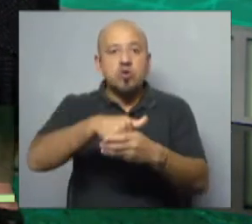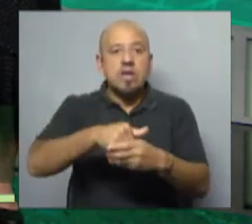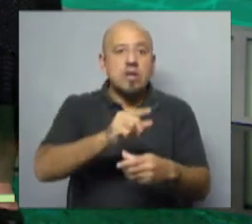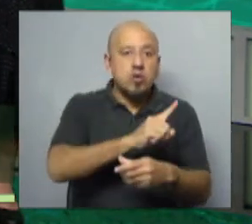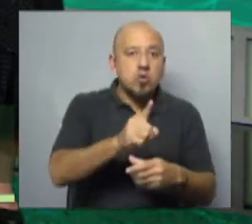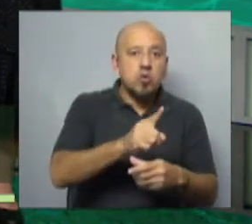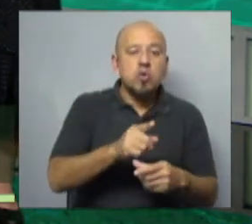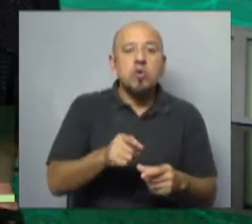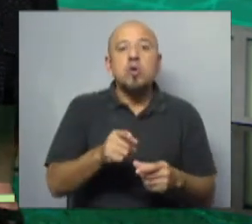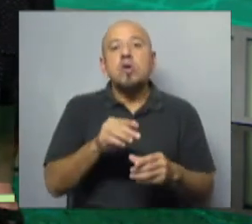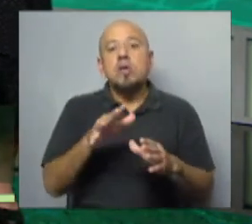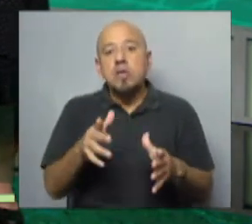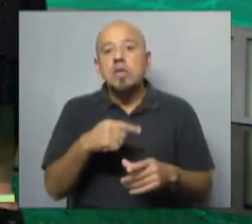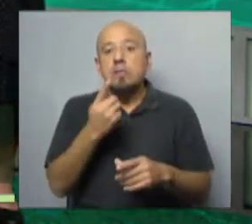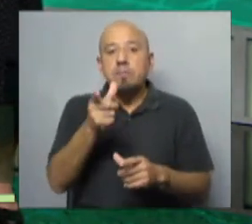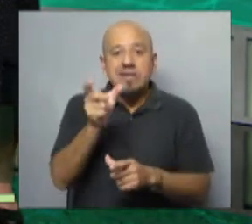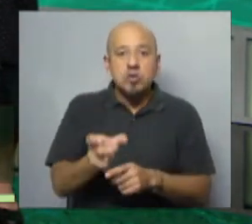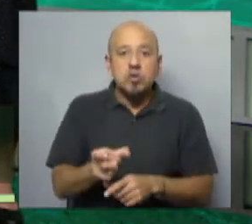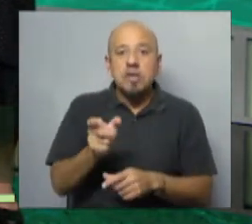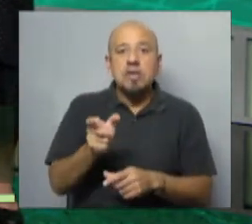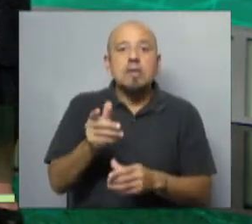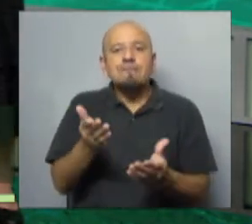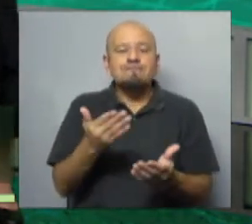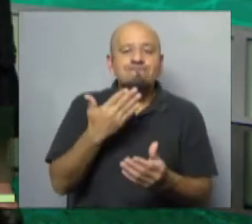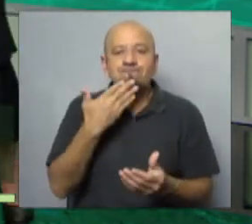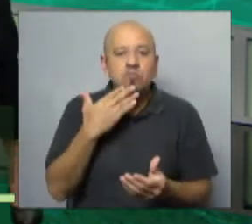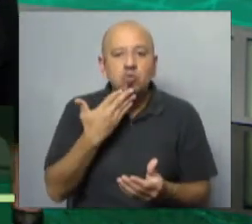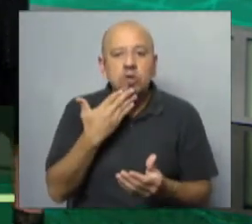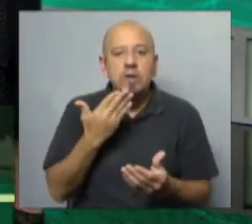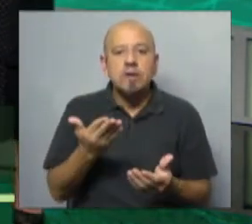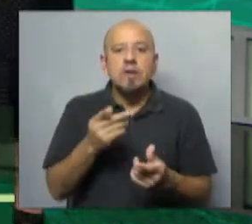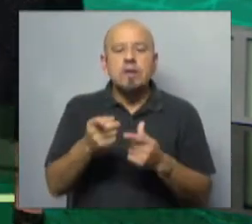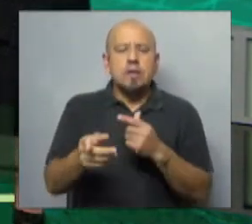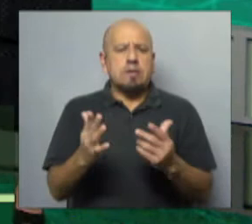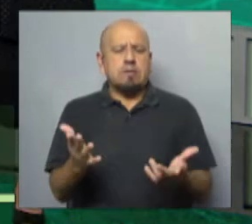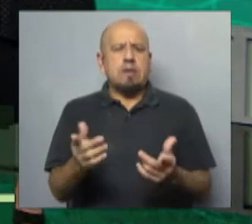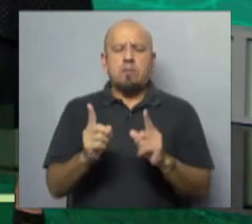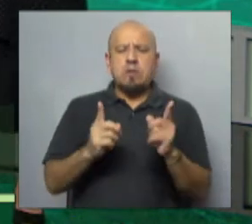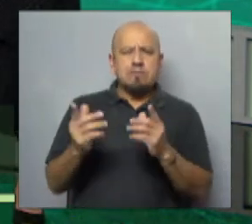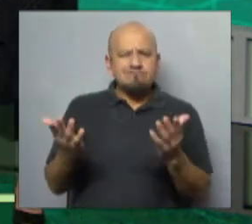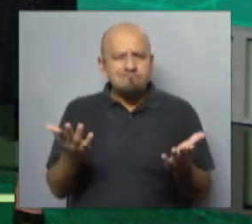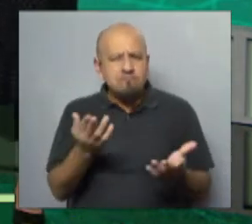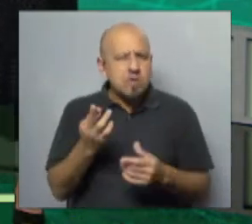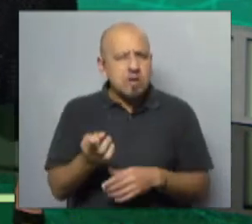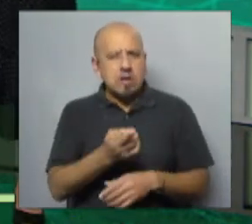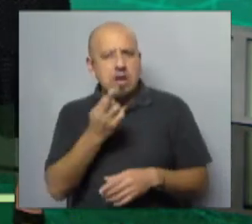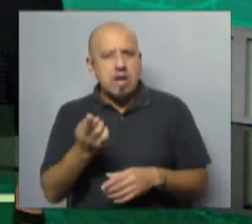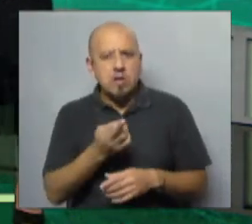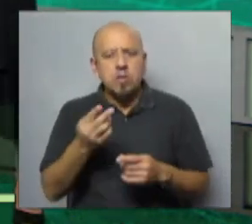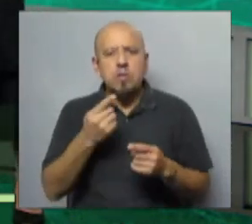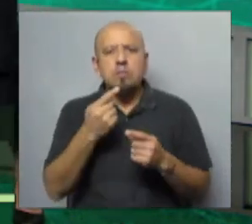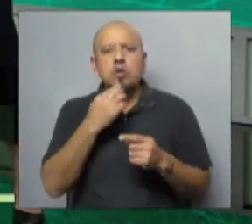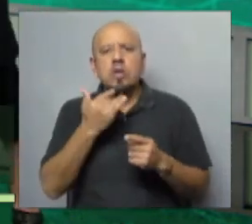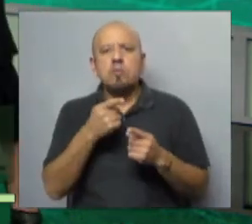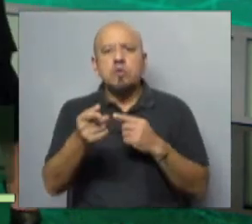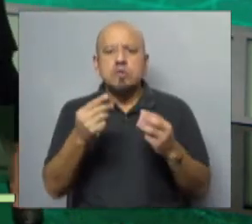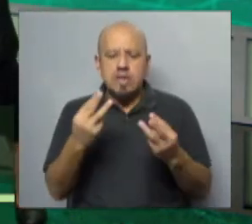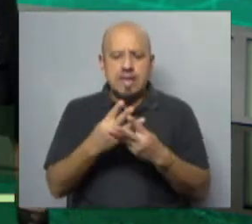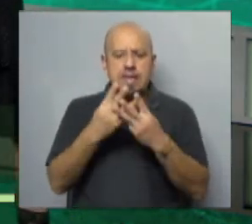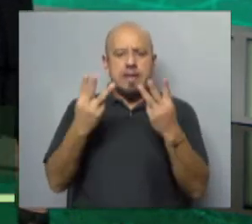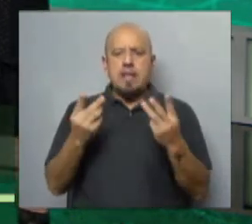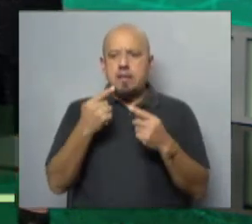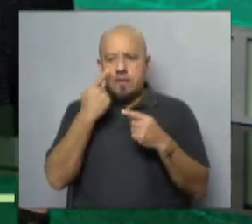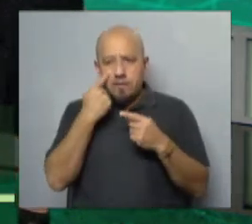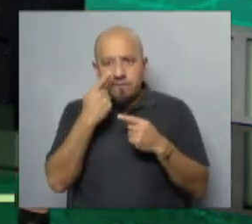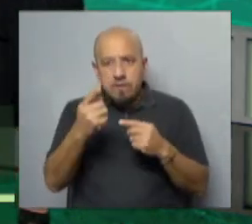y justamente los indecisos e indecisas y algunas cosas nos llaman la atención en relación a este gráfico no si vemos en general por ejemplo